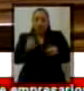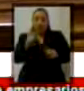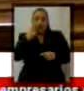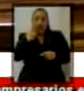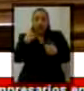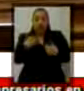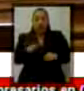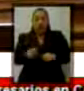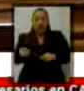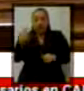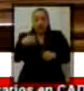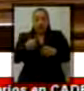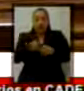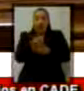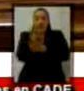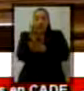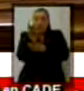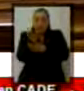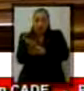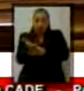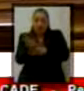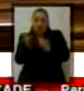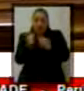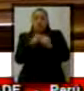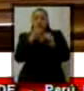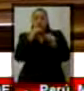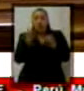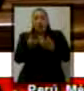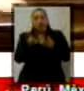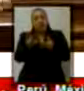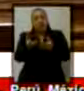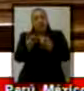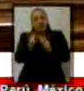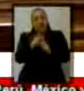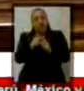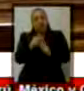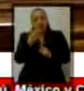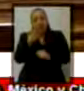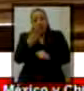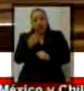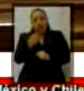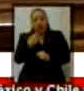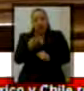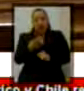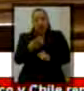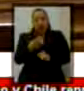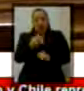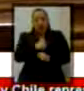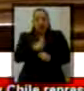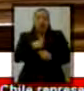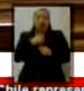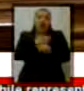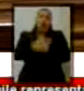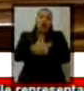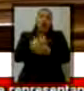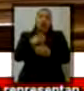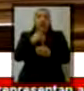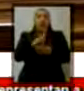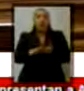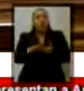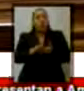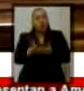viene con su ramo de flores o con sus chocolates o con sus palabras bonitas y su actitud cariñosa y dice que no lo va a